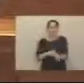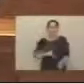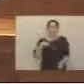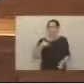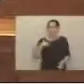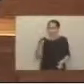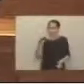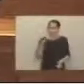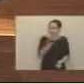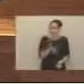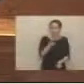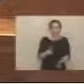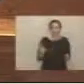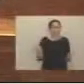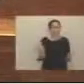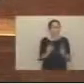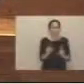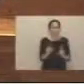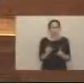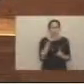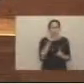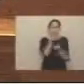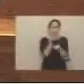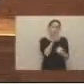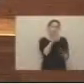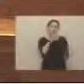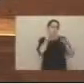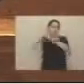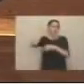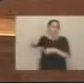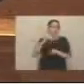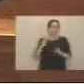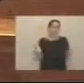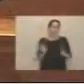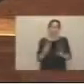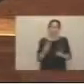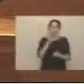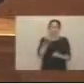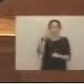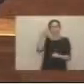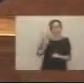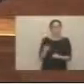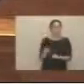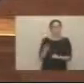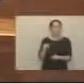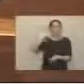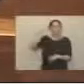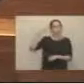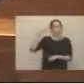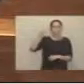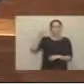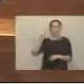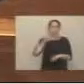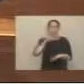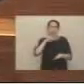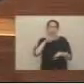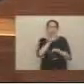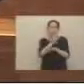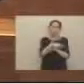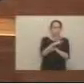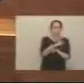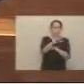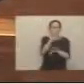eso, ¿eh? Y no traslade esa idea que es usted exclusivamente aquí el develador de los